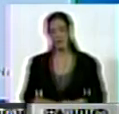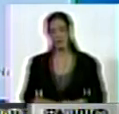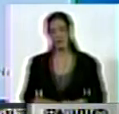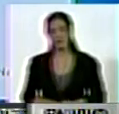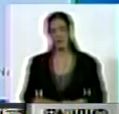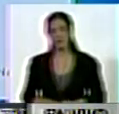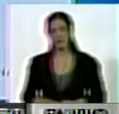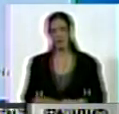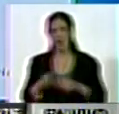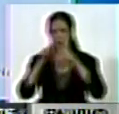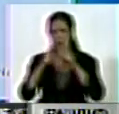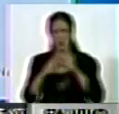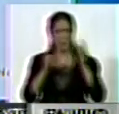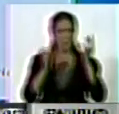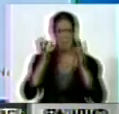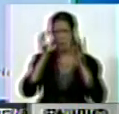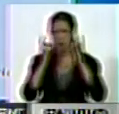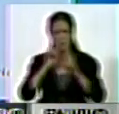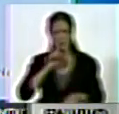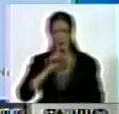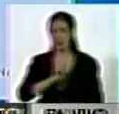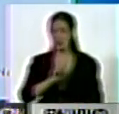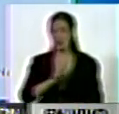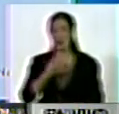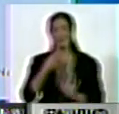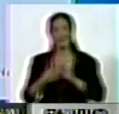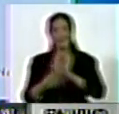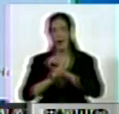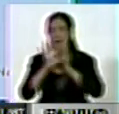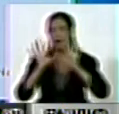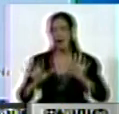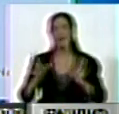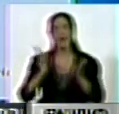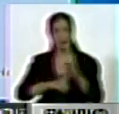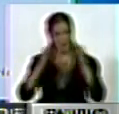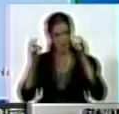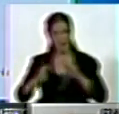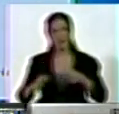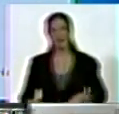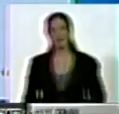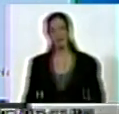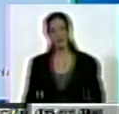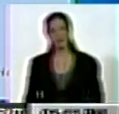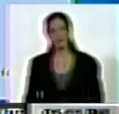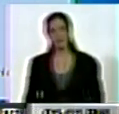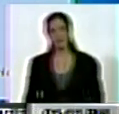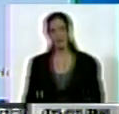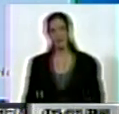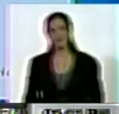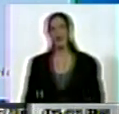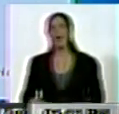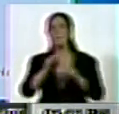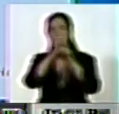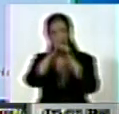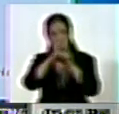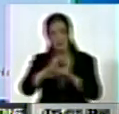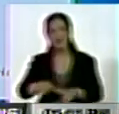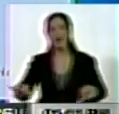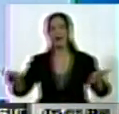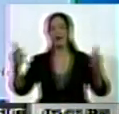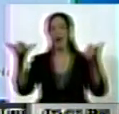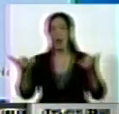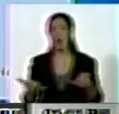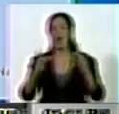Los números no mienten, hablan como los dioses. Y esa es la verdad. El mensaje que está enviando